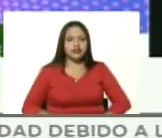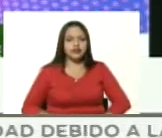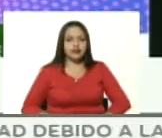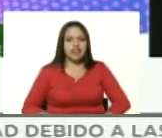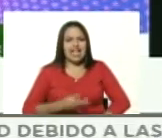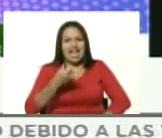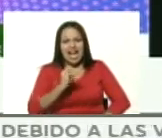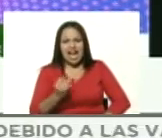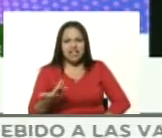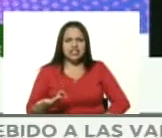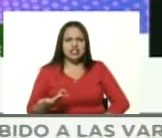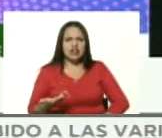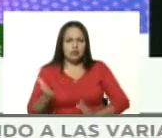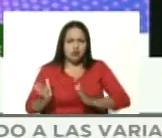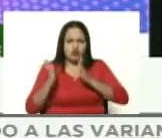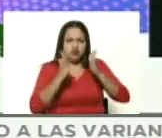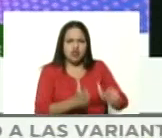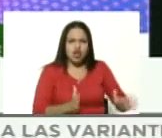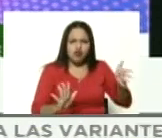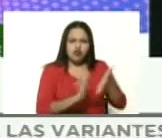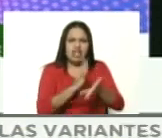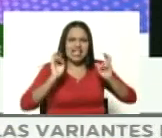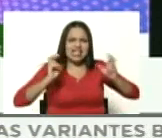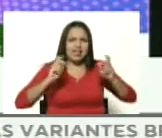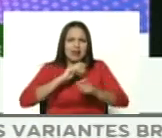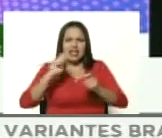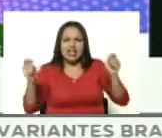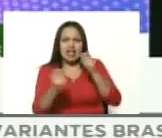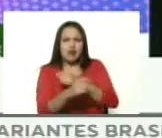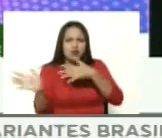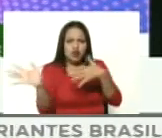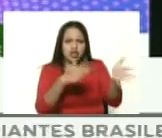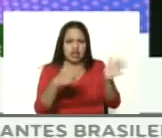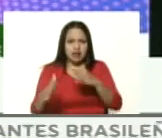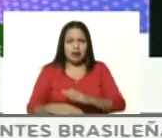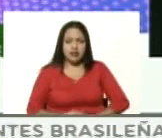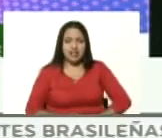ha reposicionado el tema del cambio climático en la agenda mundial.